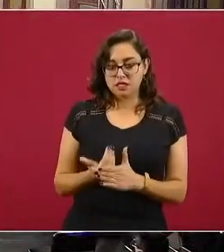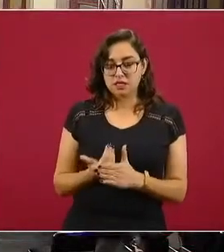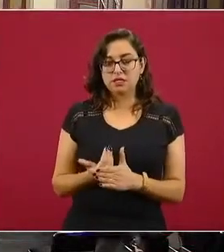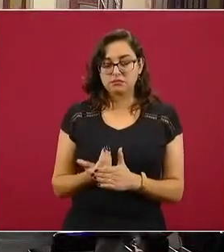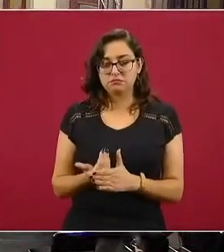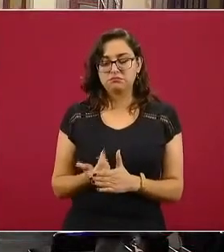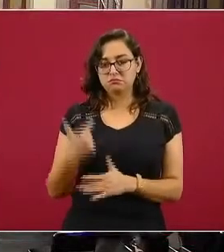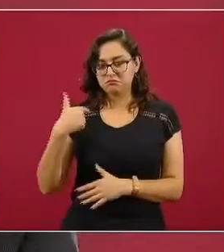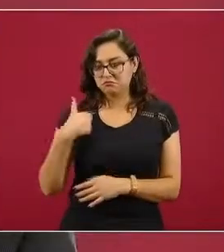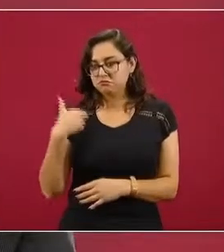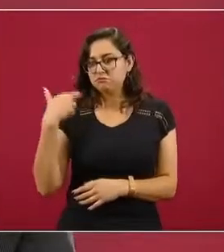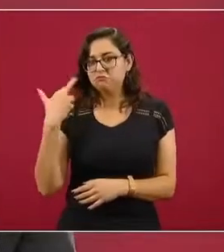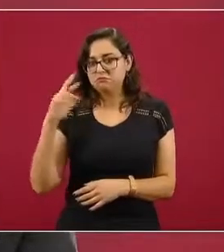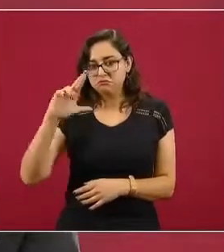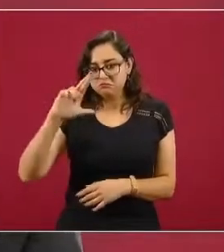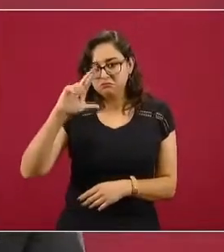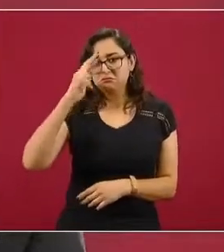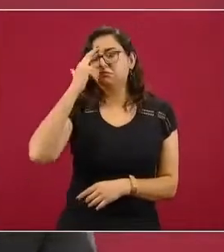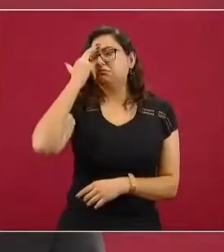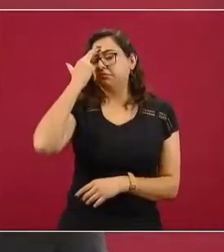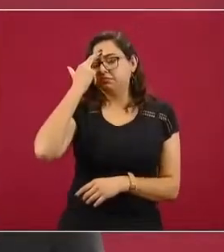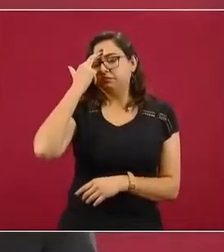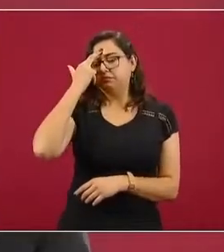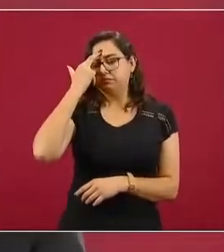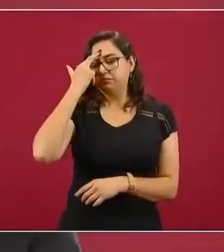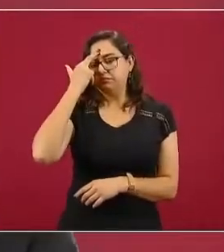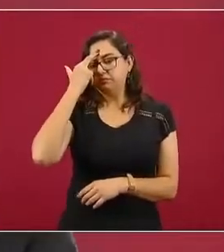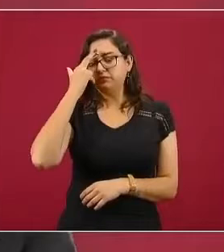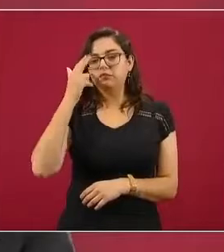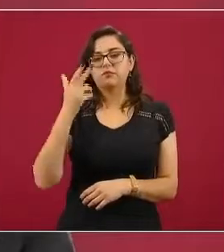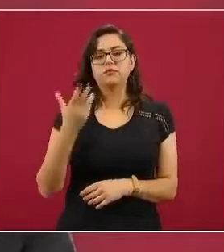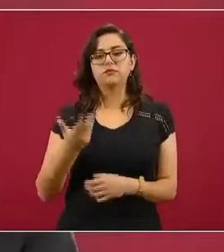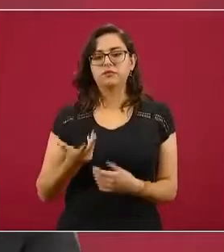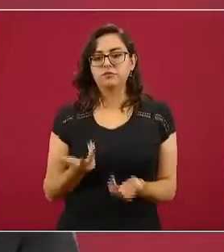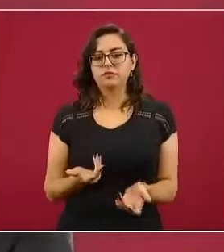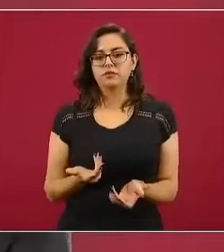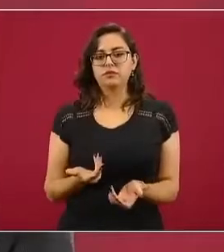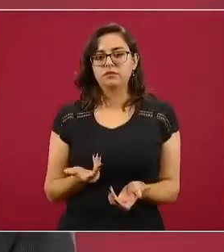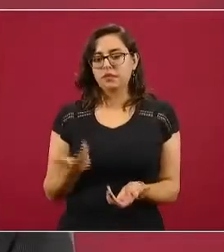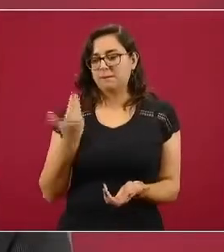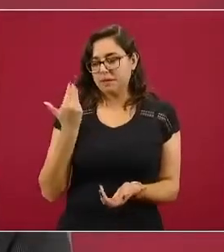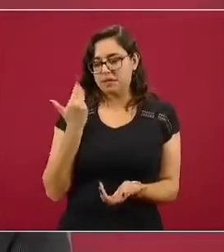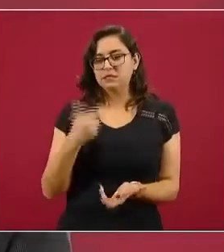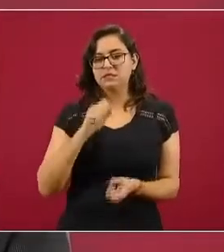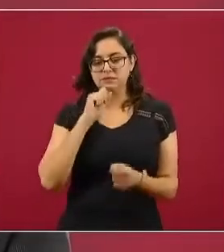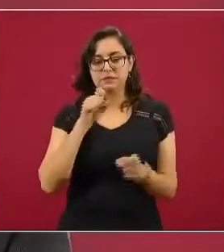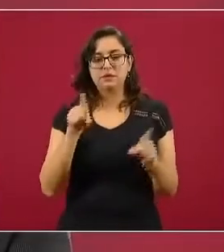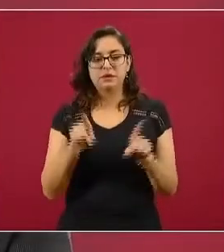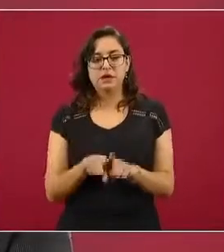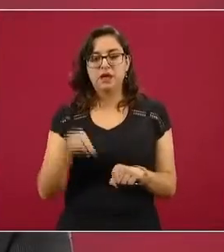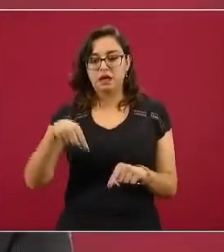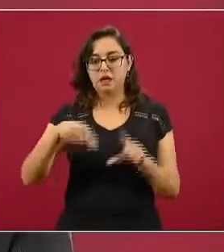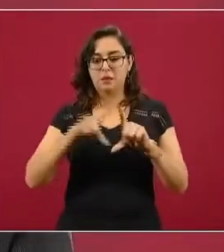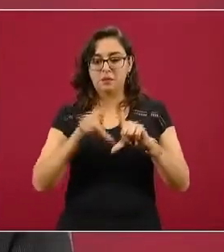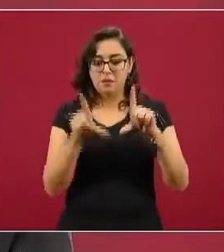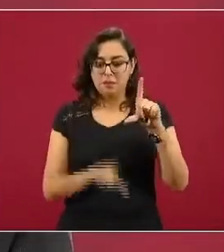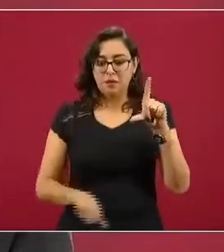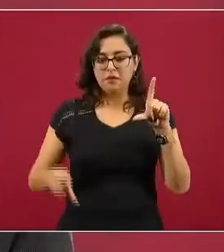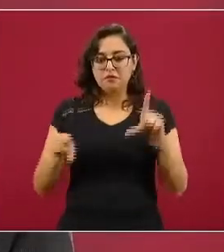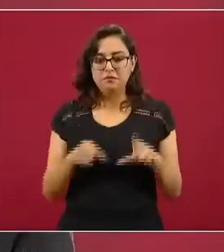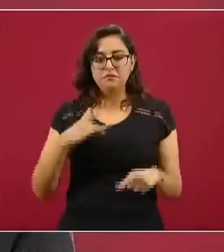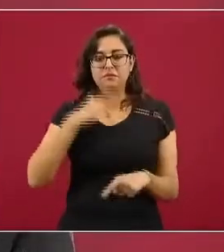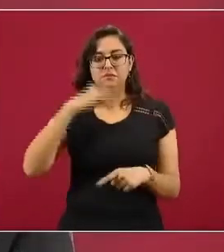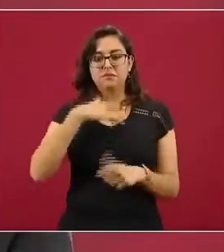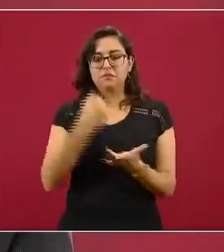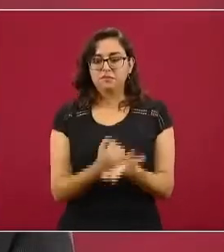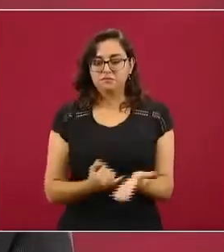a recordar esta situación, que la recordamos aquí hace unos pocos días. México, el gobierno de México